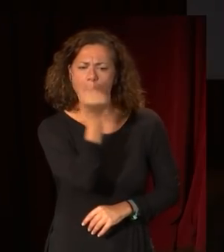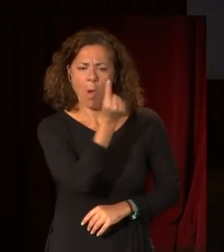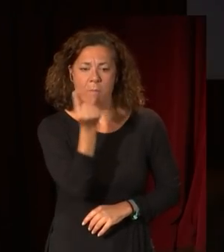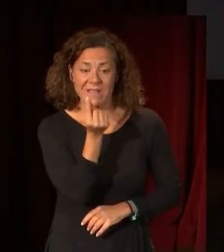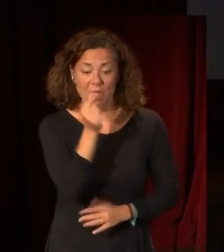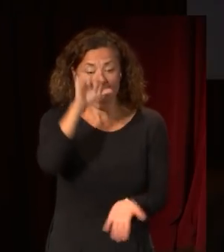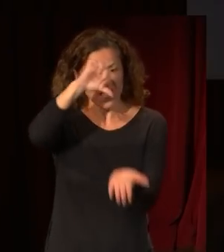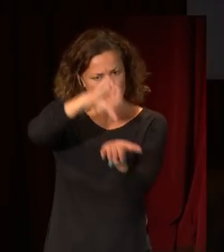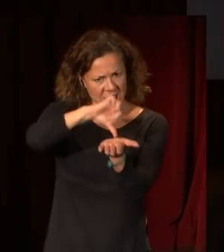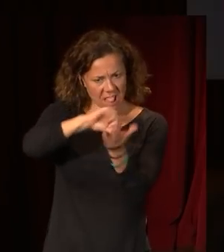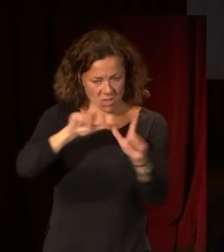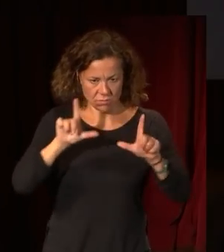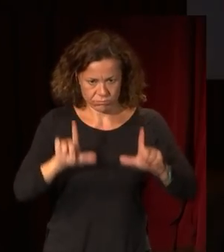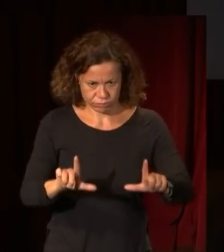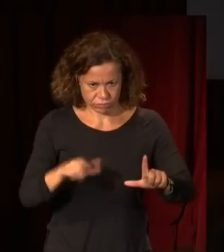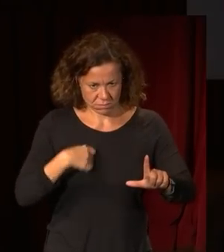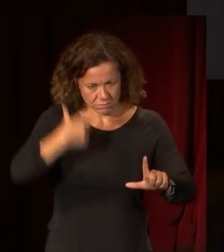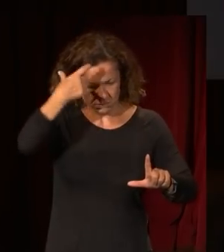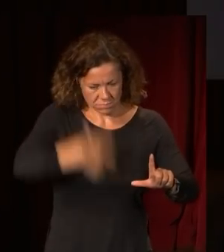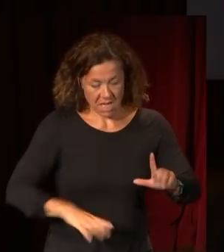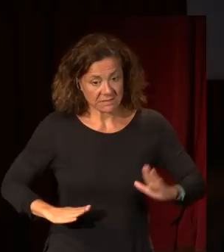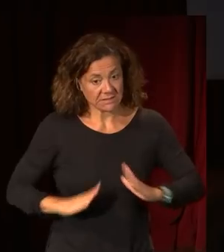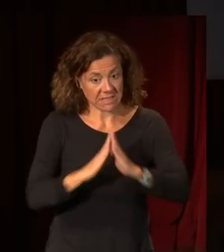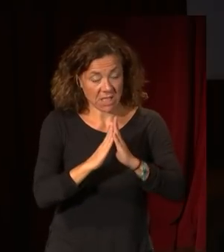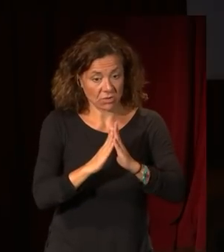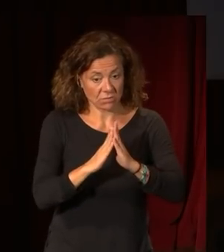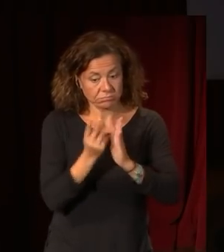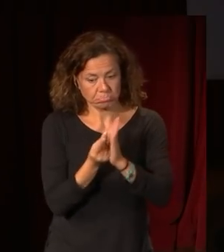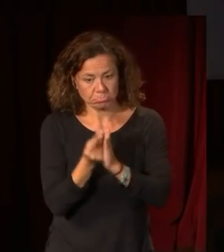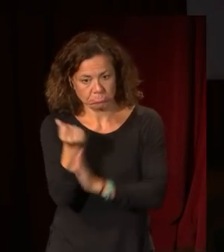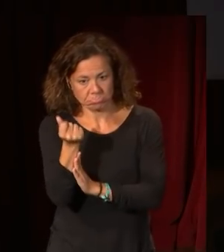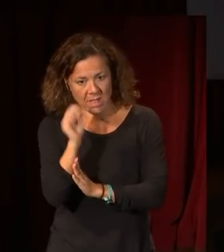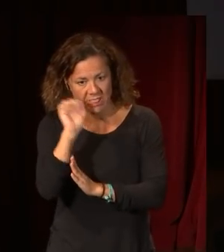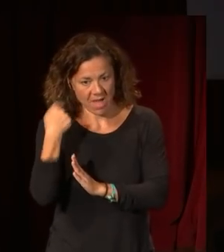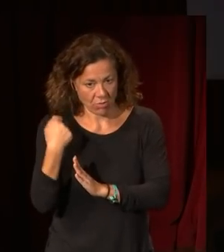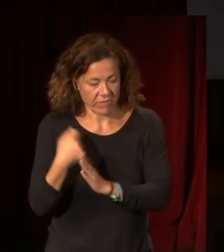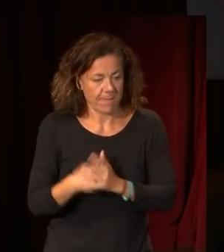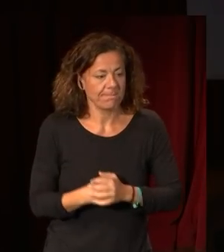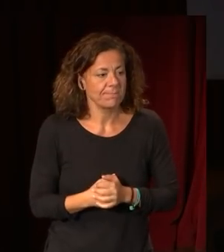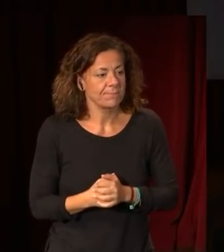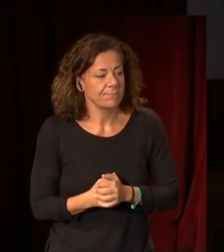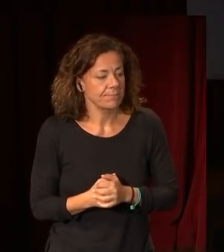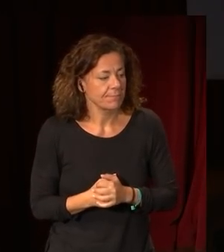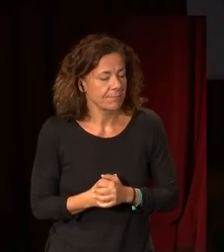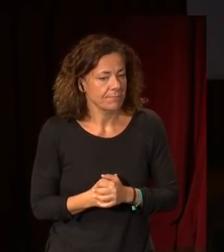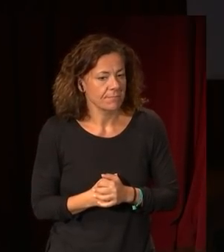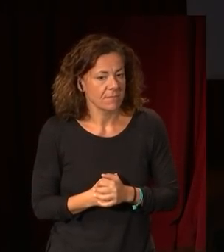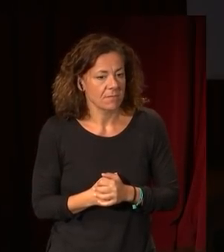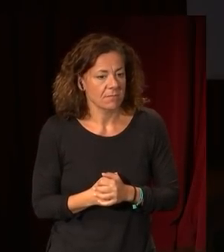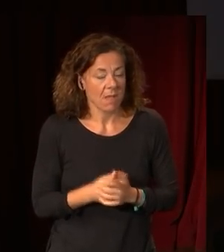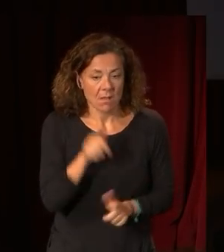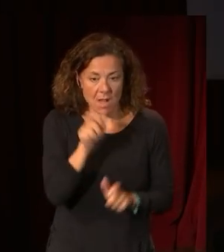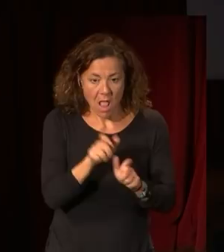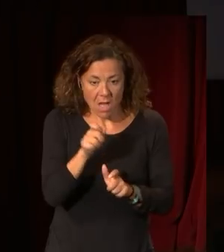tabla central la que hemos visto esta imagen maya estática del santo y había marchado a zaragoza los parroquianos